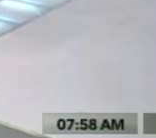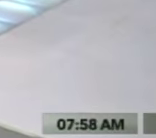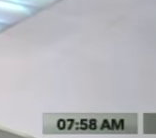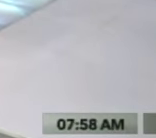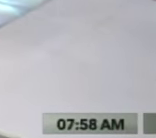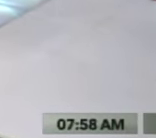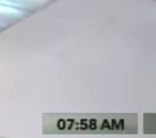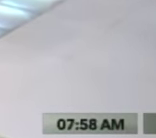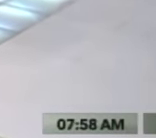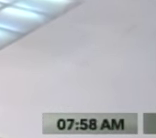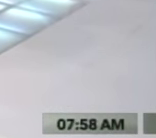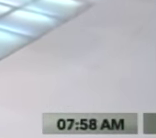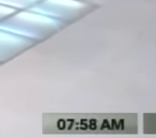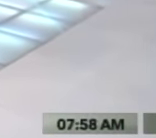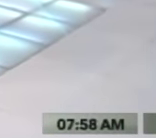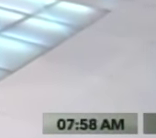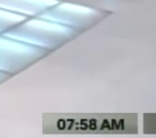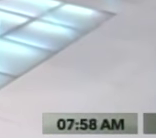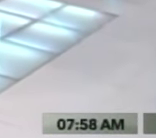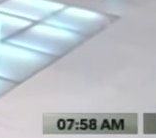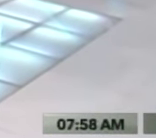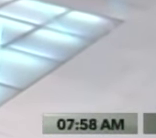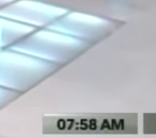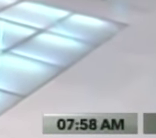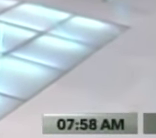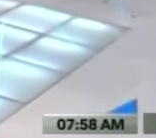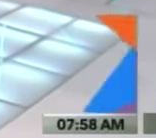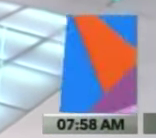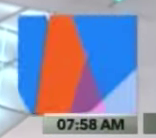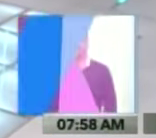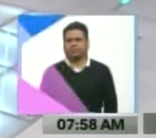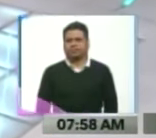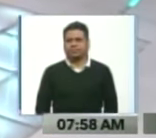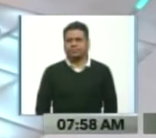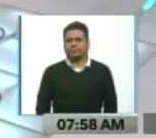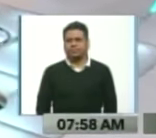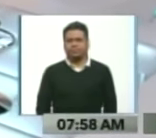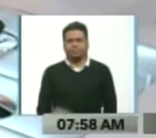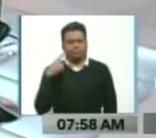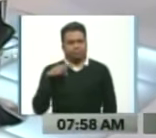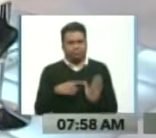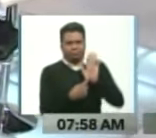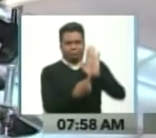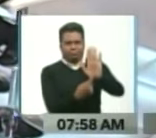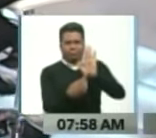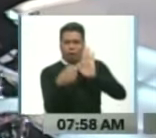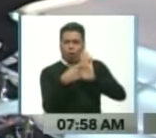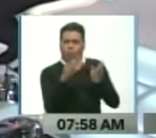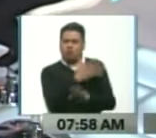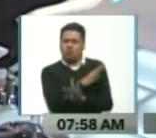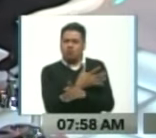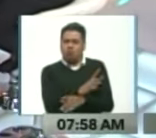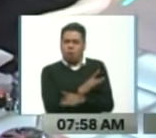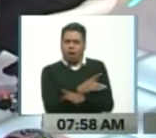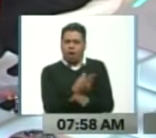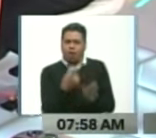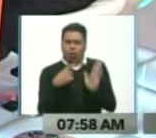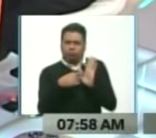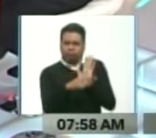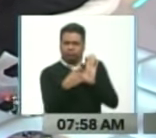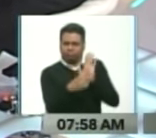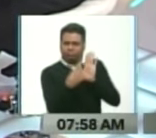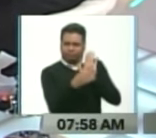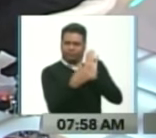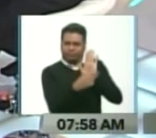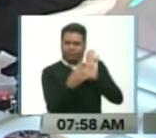El juego ha causado sensación, muchachos. Estamos de vuelta con el desayuno. Vamos a mostrarlo por aquí, Peca. Mira, tiene correr, campaña, héroes. No solamente es Bolívar, sino